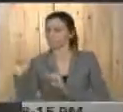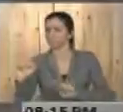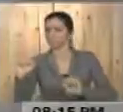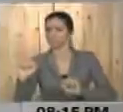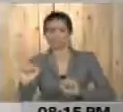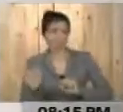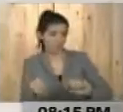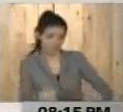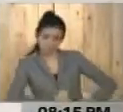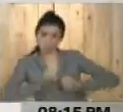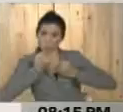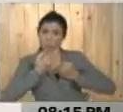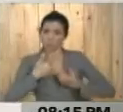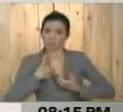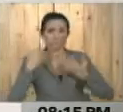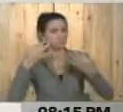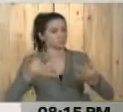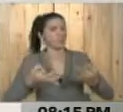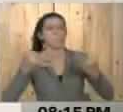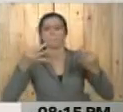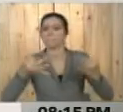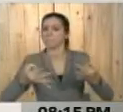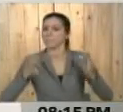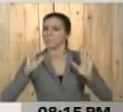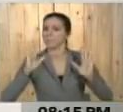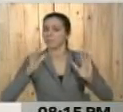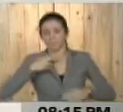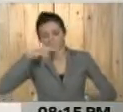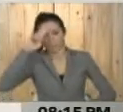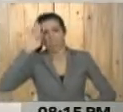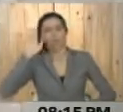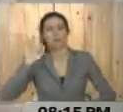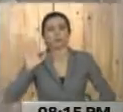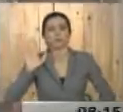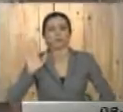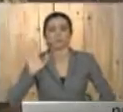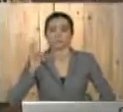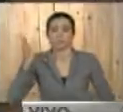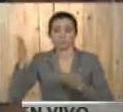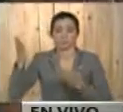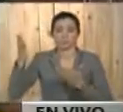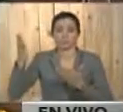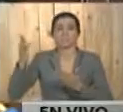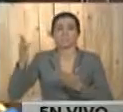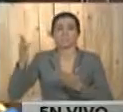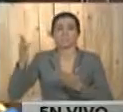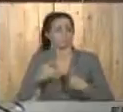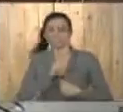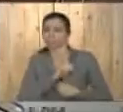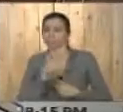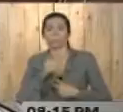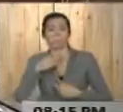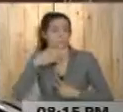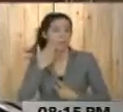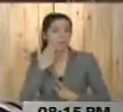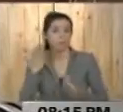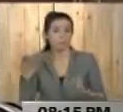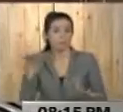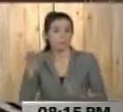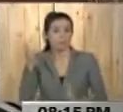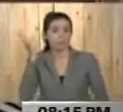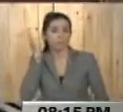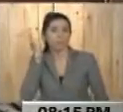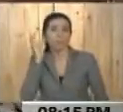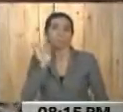mí siempre lo fue. Mi padre, Sebastián de Miranda, mi madre,